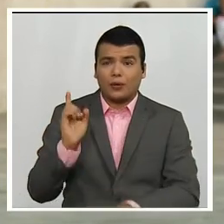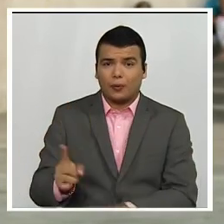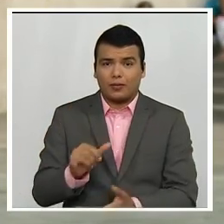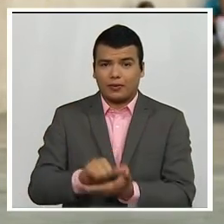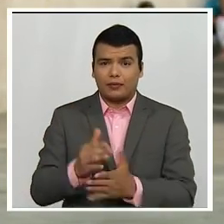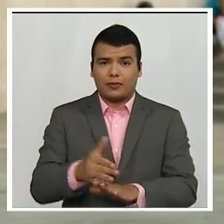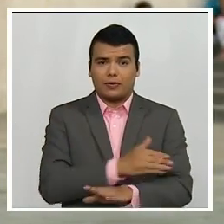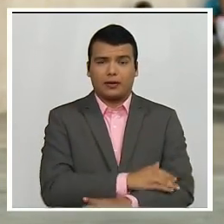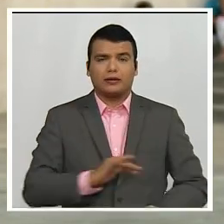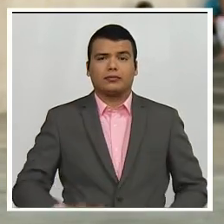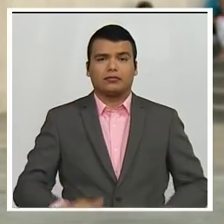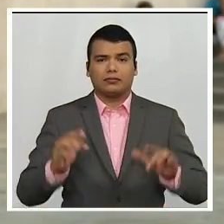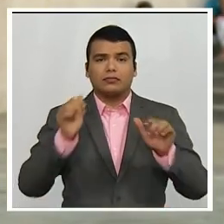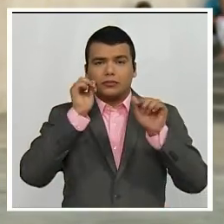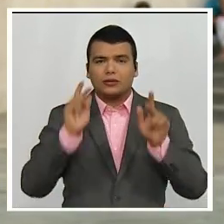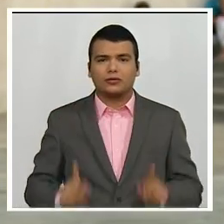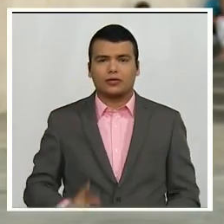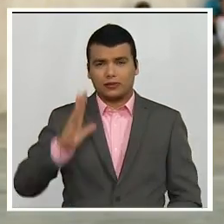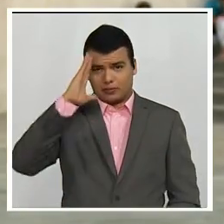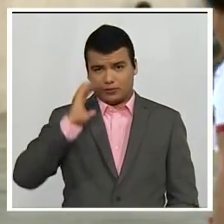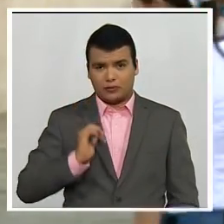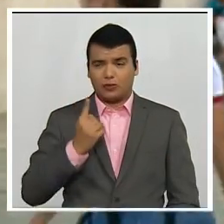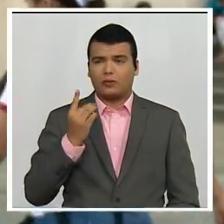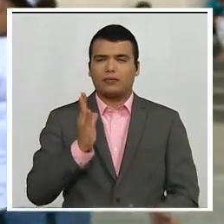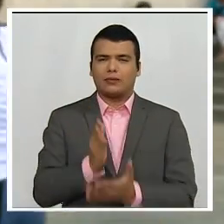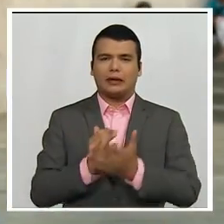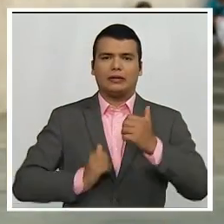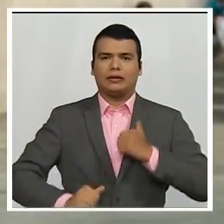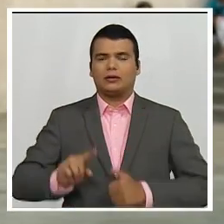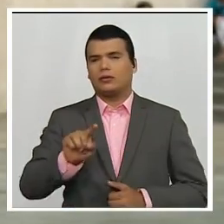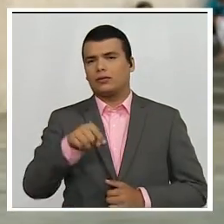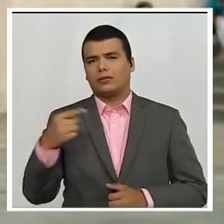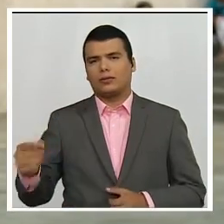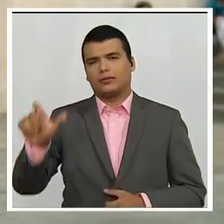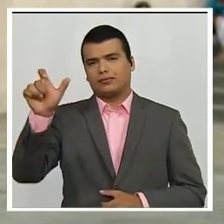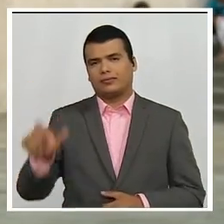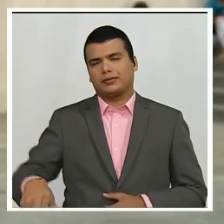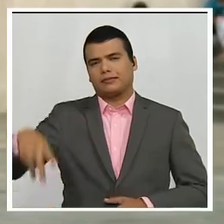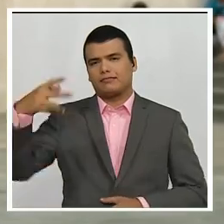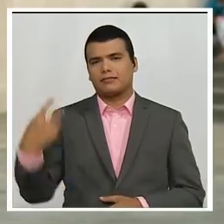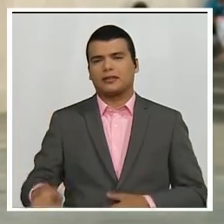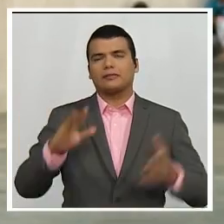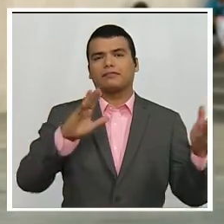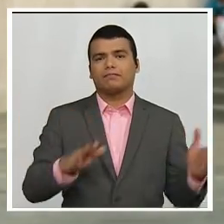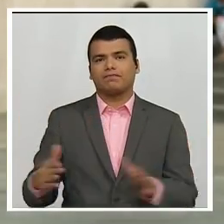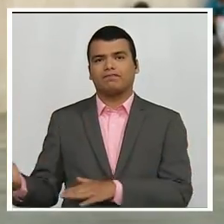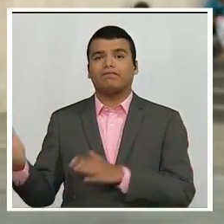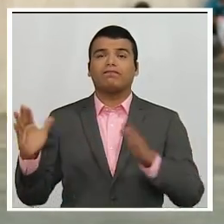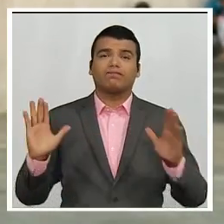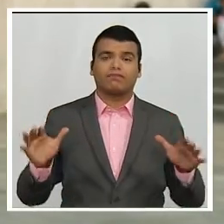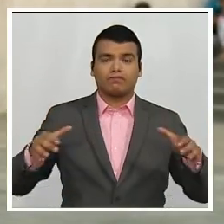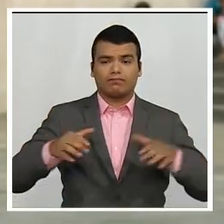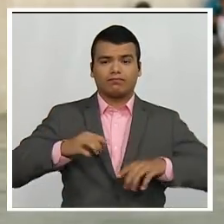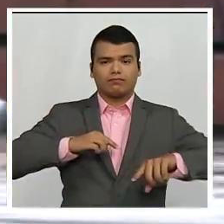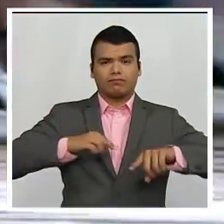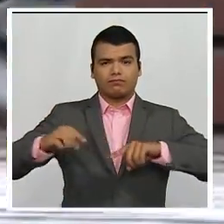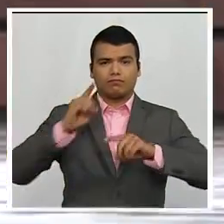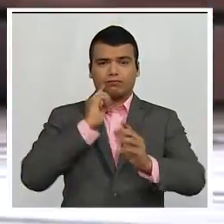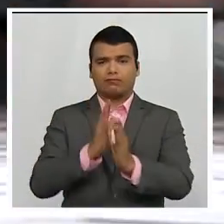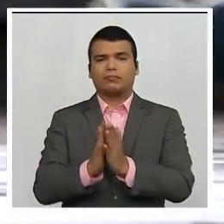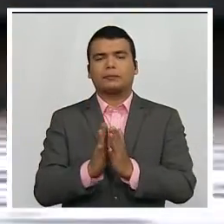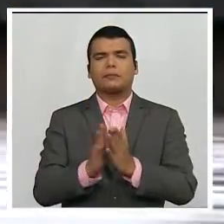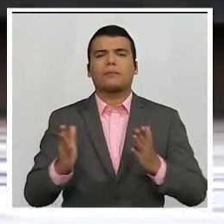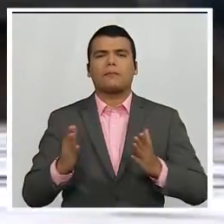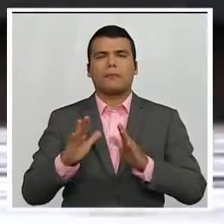este hecho pues uno de los uniformados resultó herido y otro más afortunadamente perdió la vida según las autoridades en los